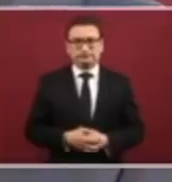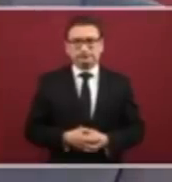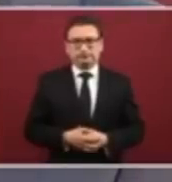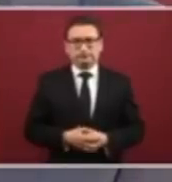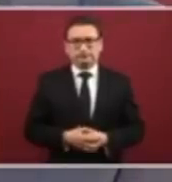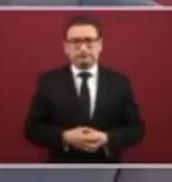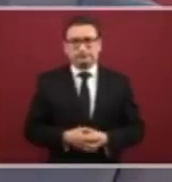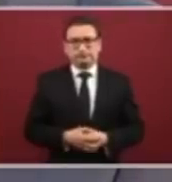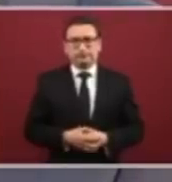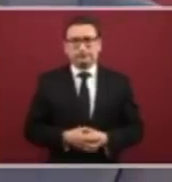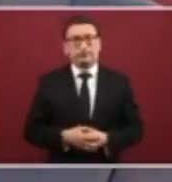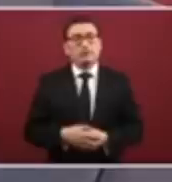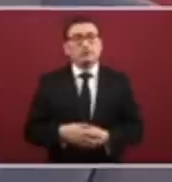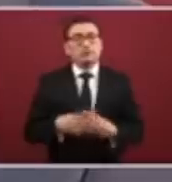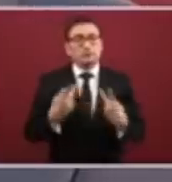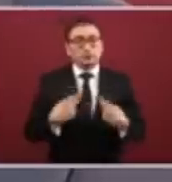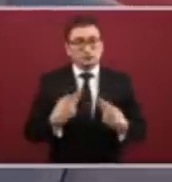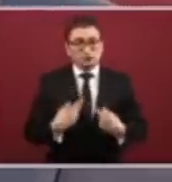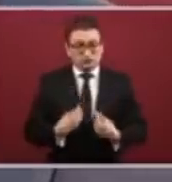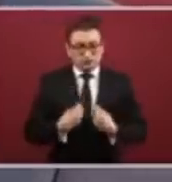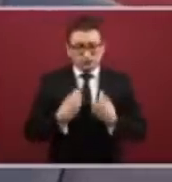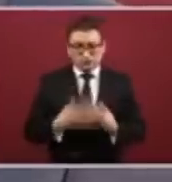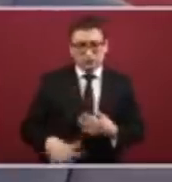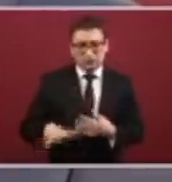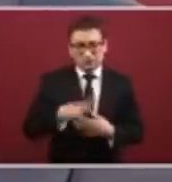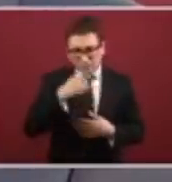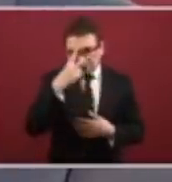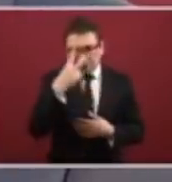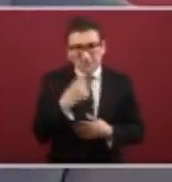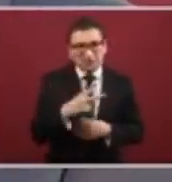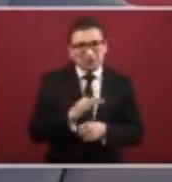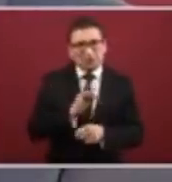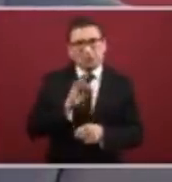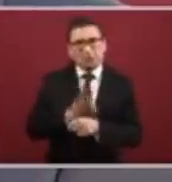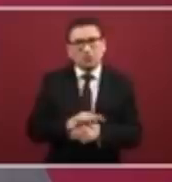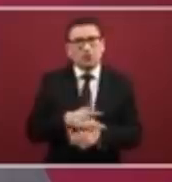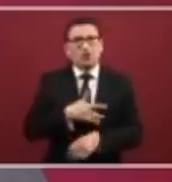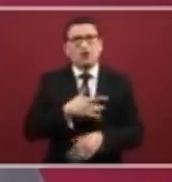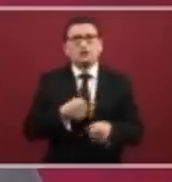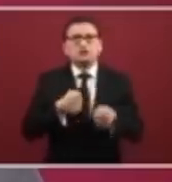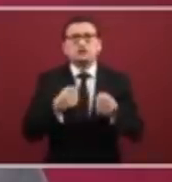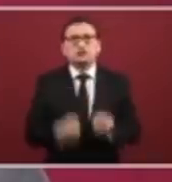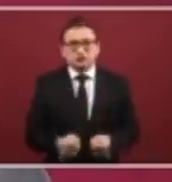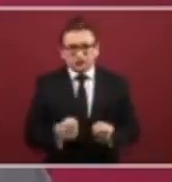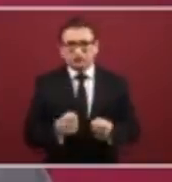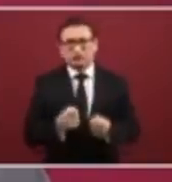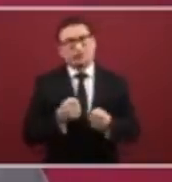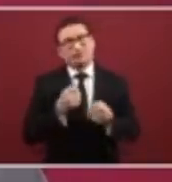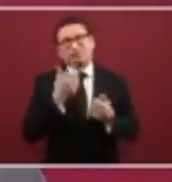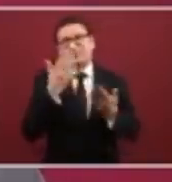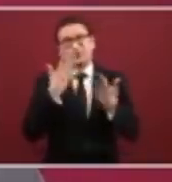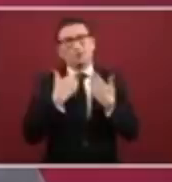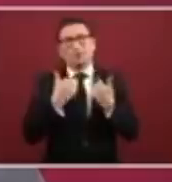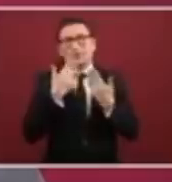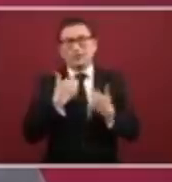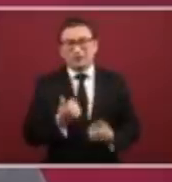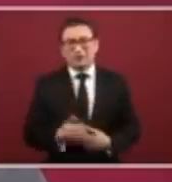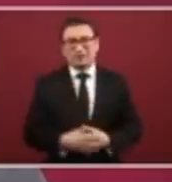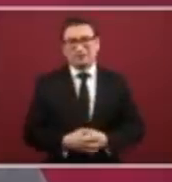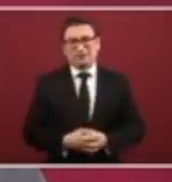protección, seguridad para los ciudadanos, no existía la seguridad pública,